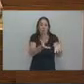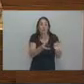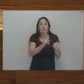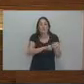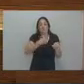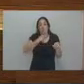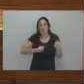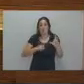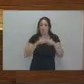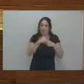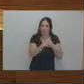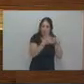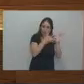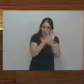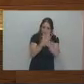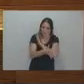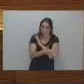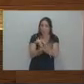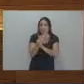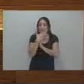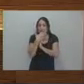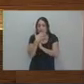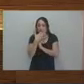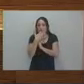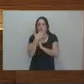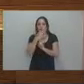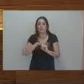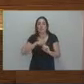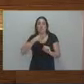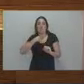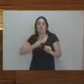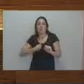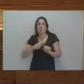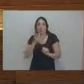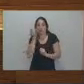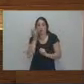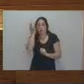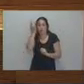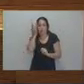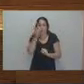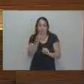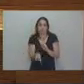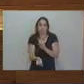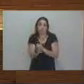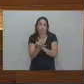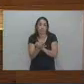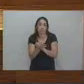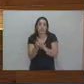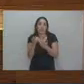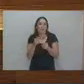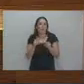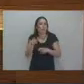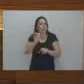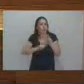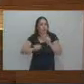participación cuando se aplican este tipo de iniciativas, por cierto, condenadas por organizaciones internacionales como